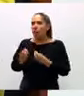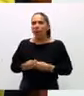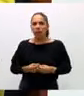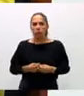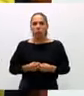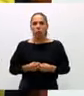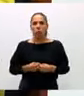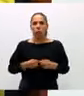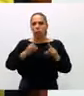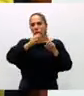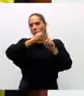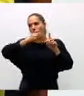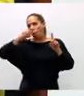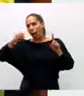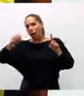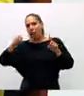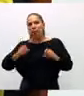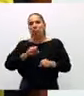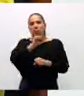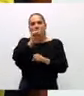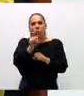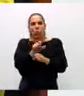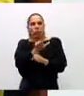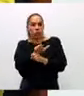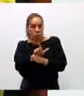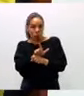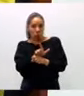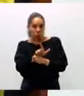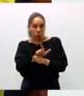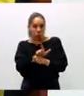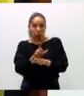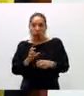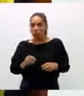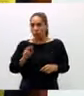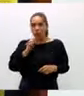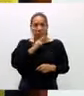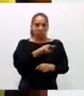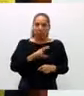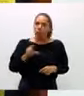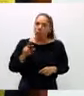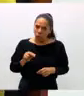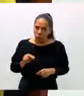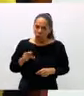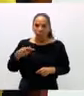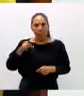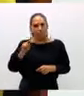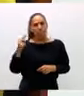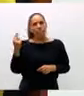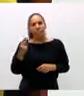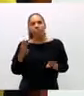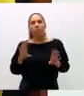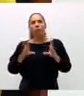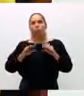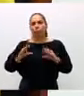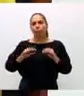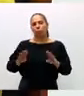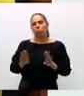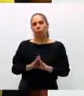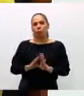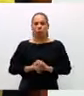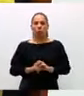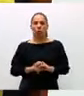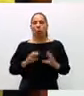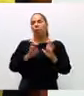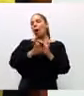son procesos fáciles ni rápidos. Por ejemplo, si dijéramos, a ver, ¿cómo un curso para hacer mapas